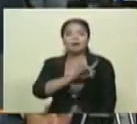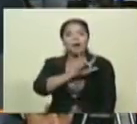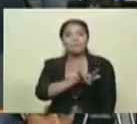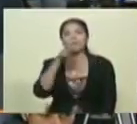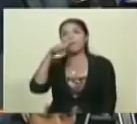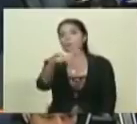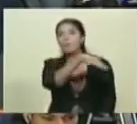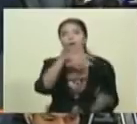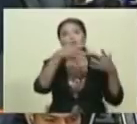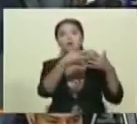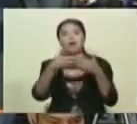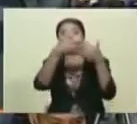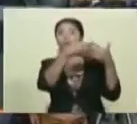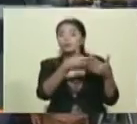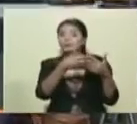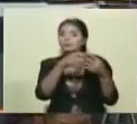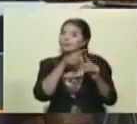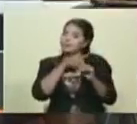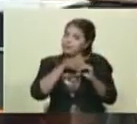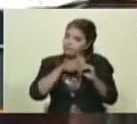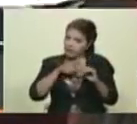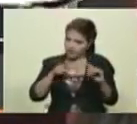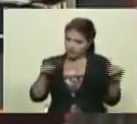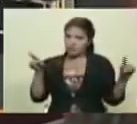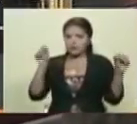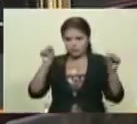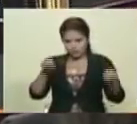los Estados Unidos, somos distintos.